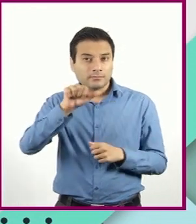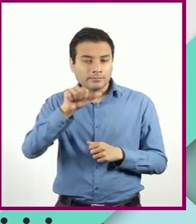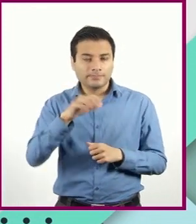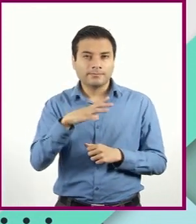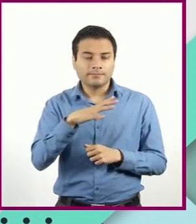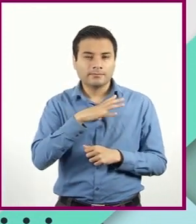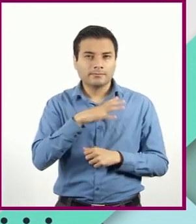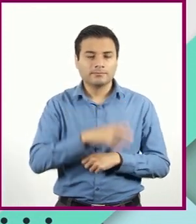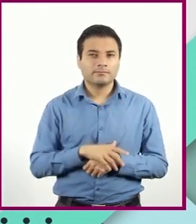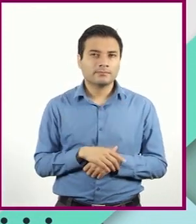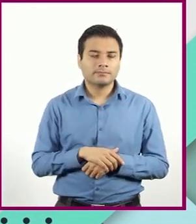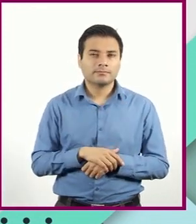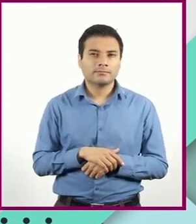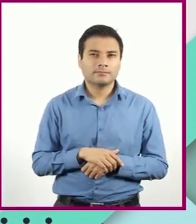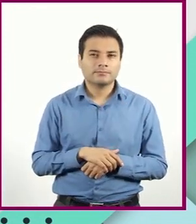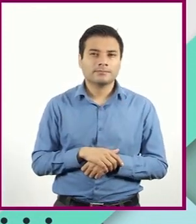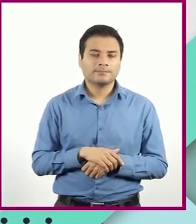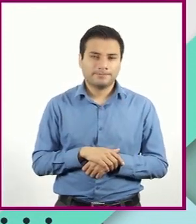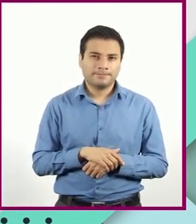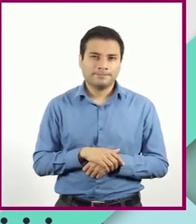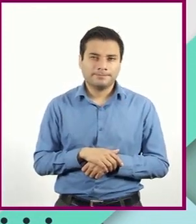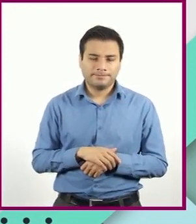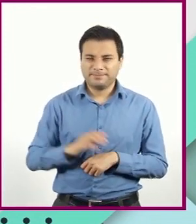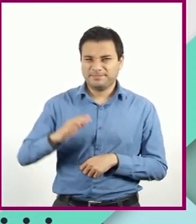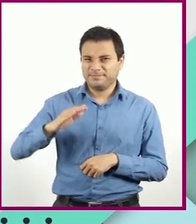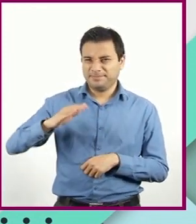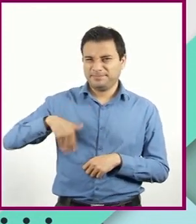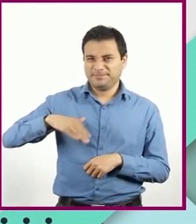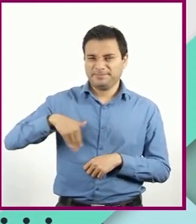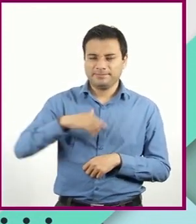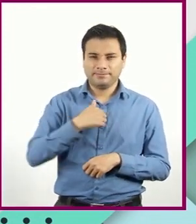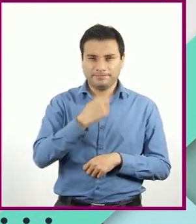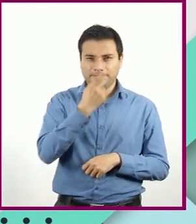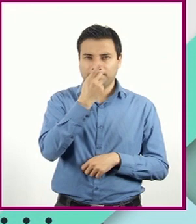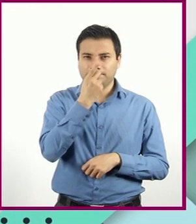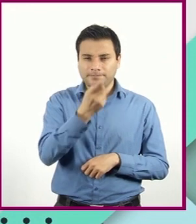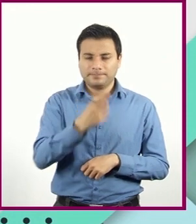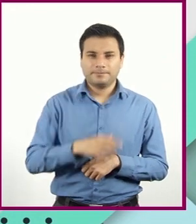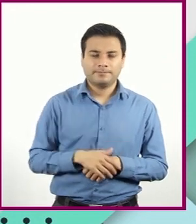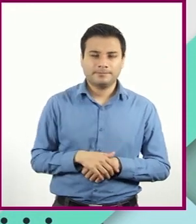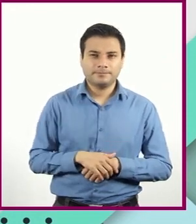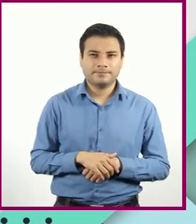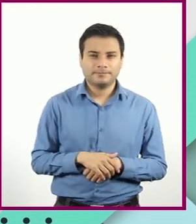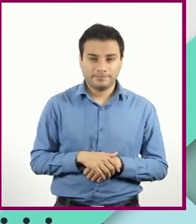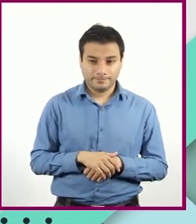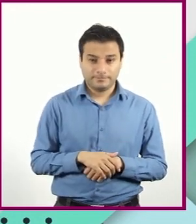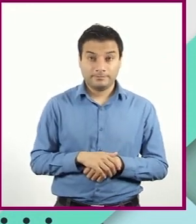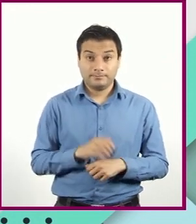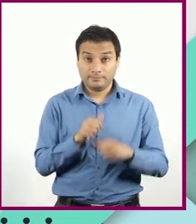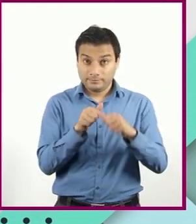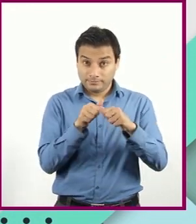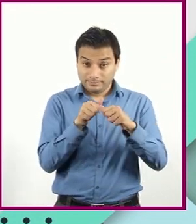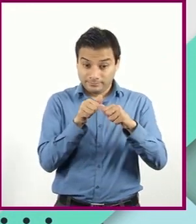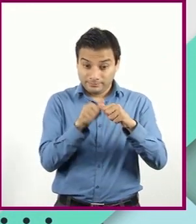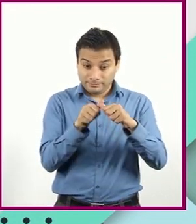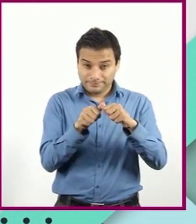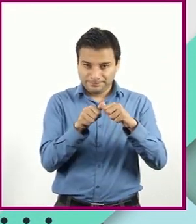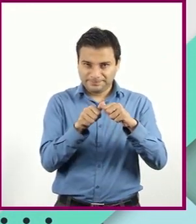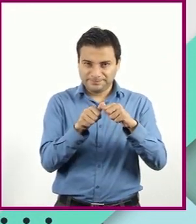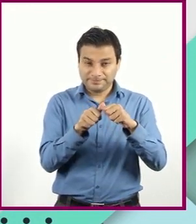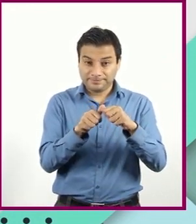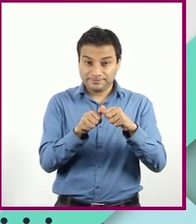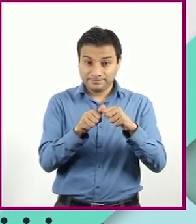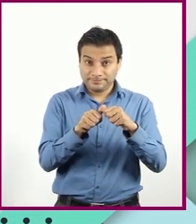igualdad. Convencionalmente, como se dijo anteriormente, trasladamos las incógnitas al primer miembro de la